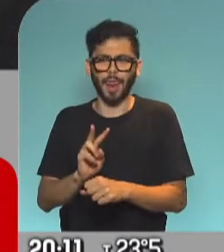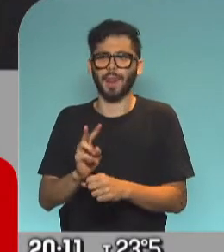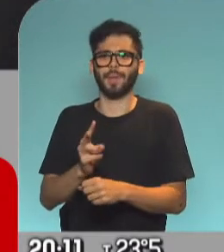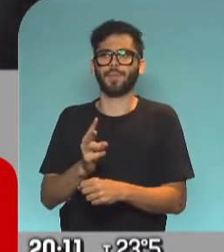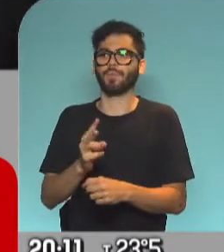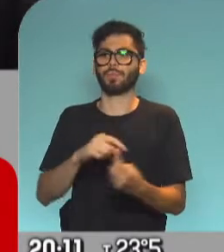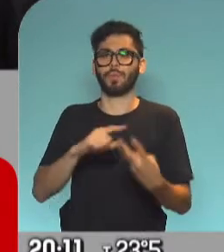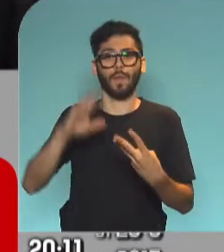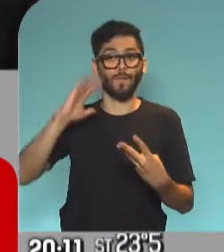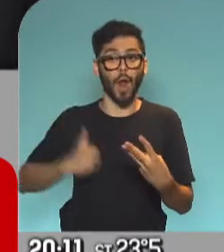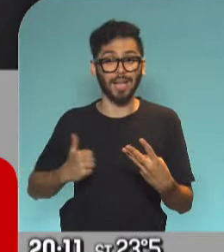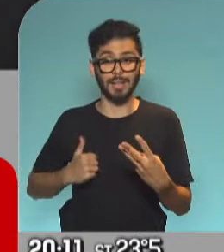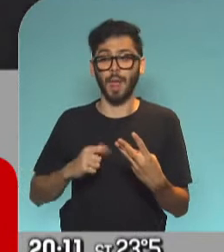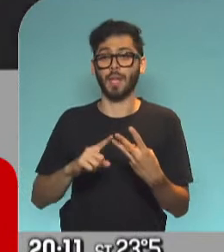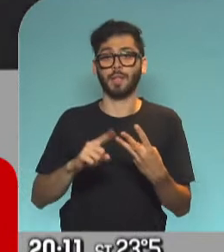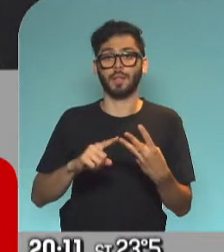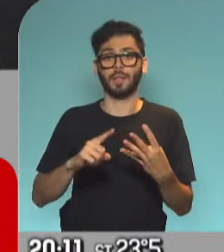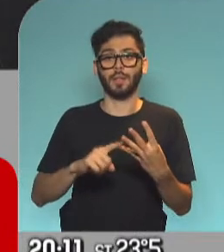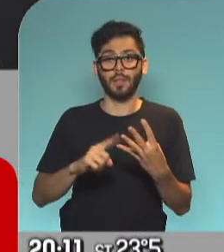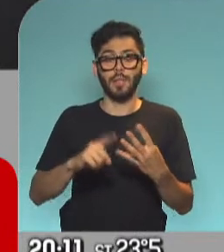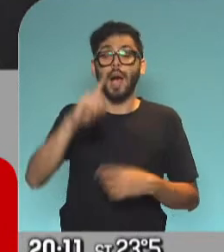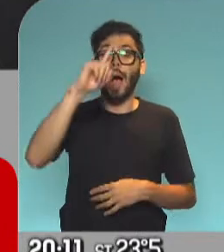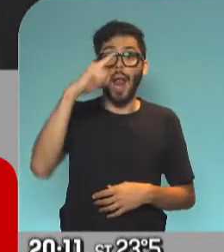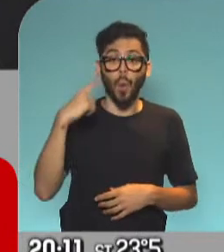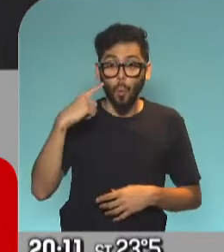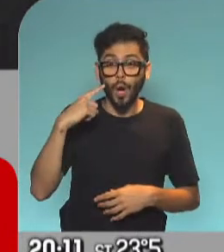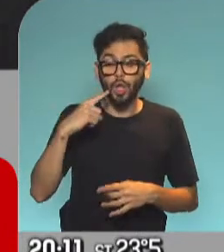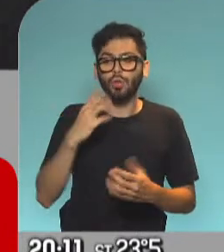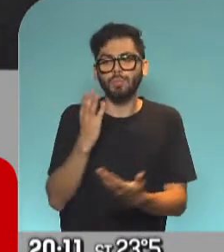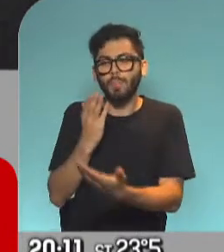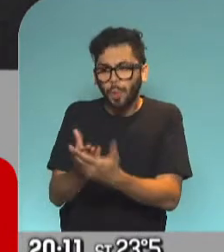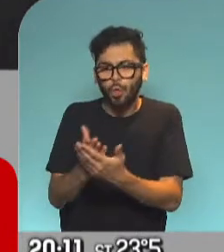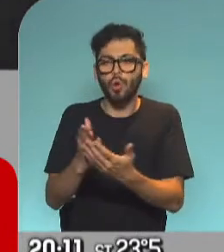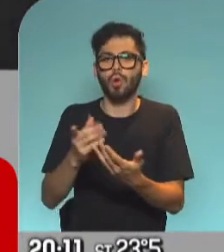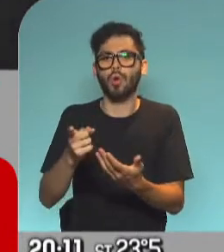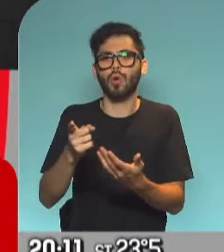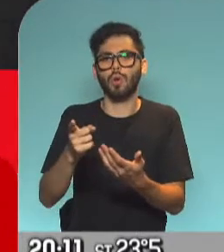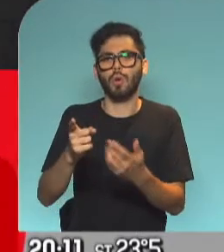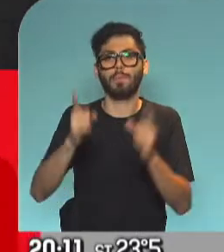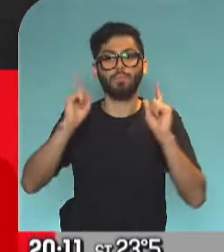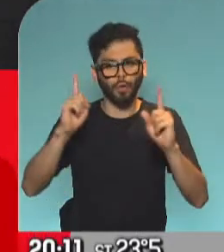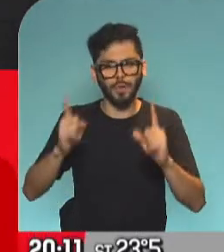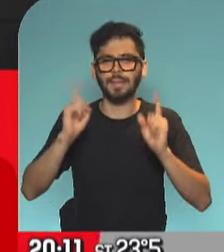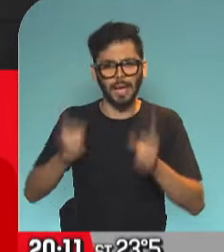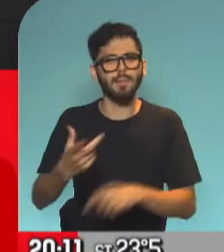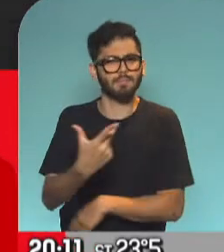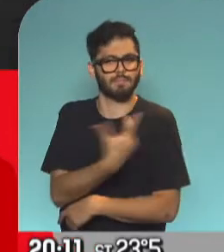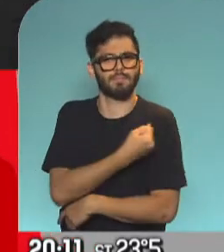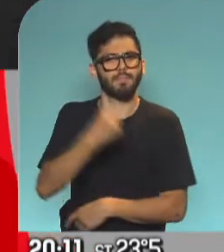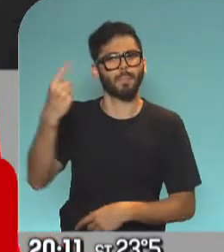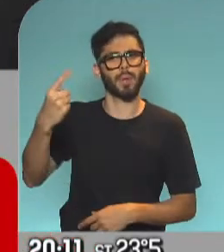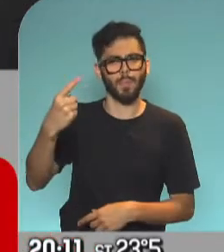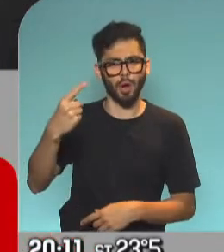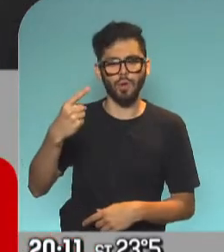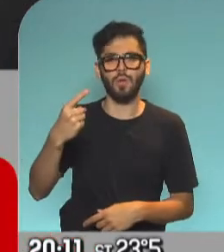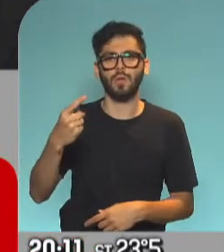Fuerzas Armadas, y el presidente de la Nación pidió que se incluya en este primer grupo también a los docentes, de manera